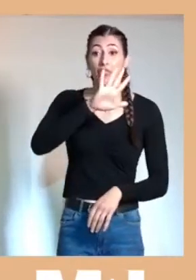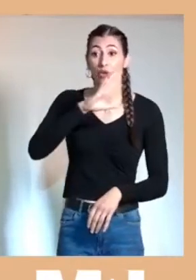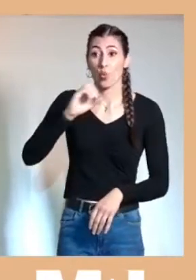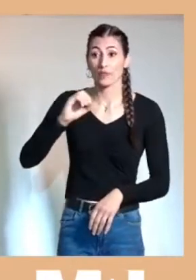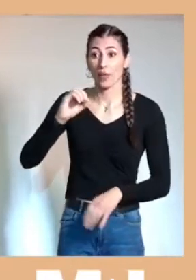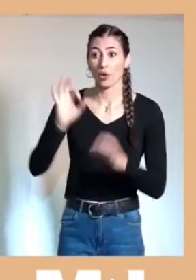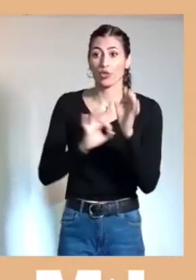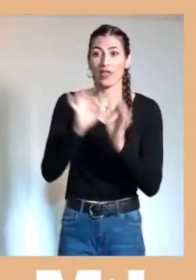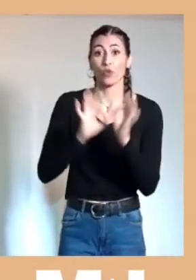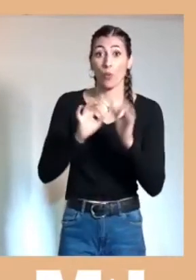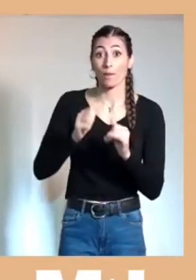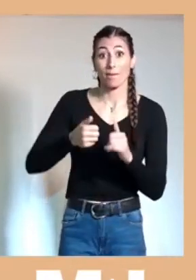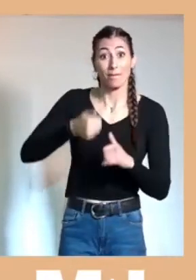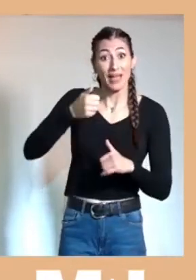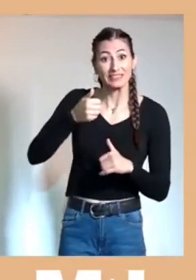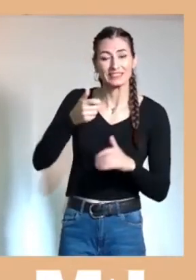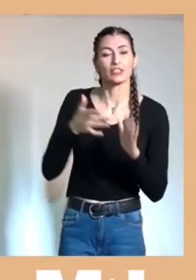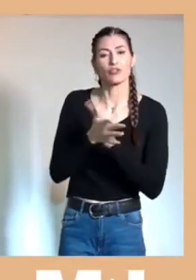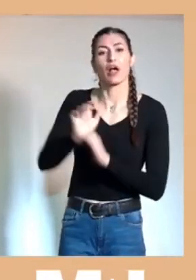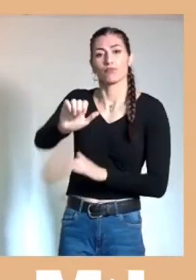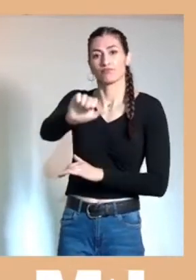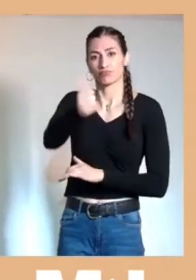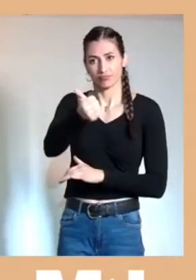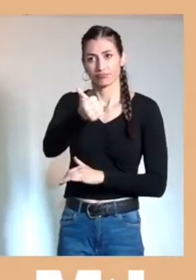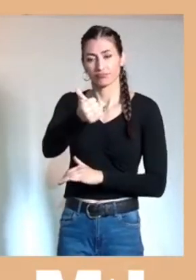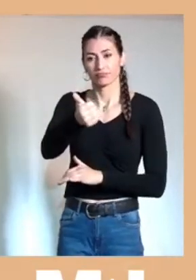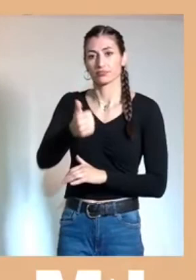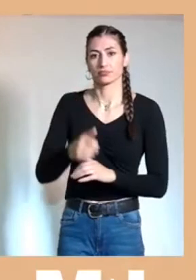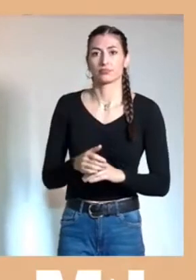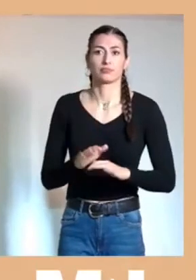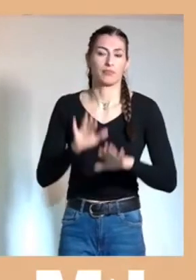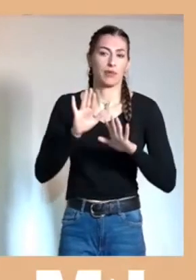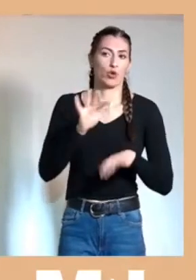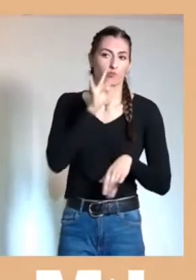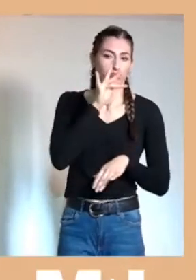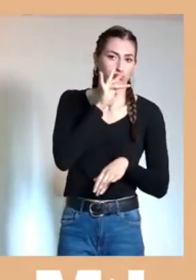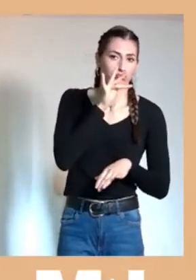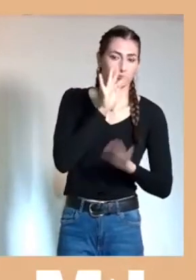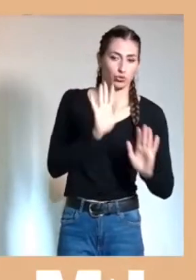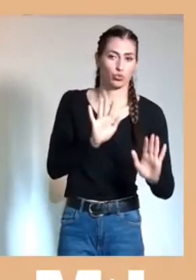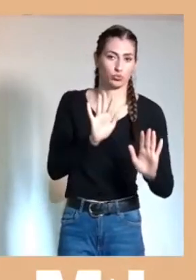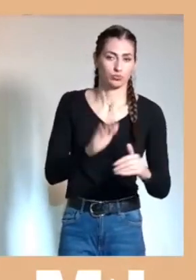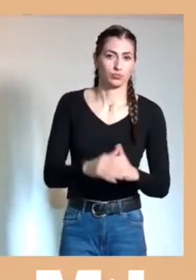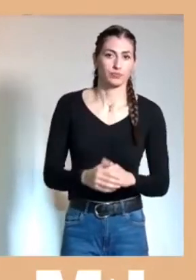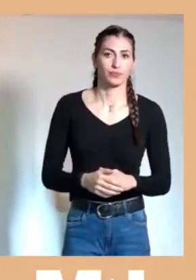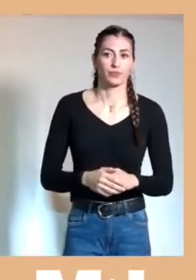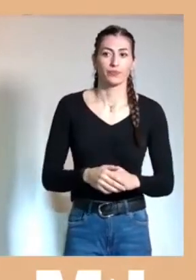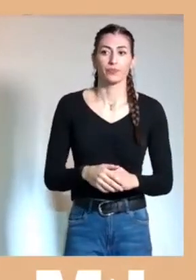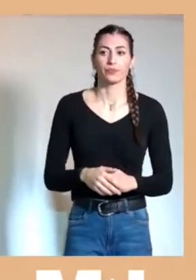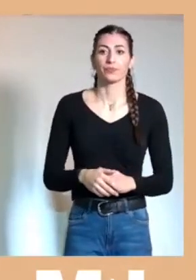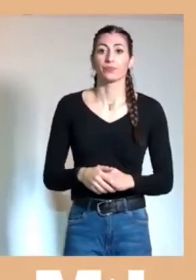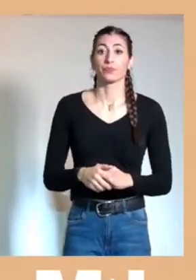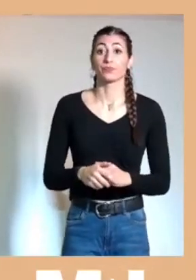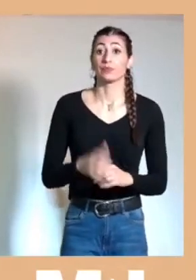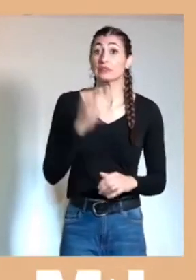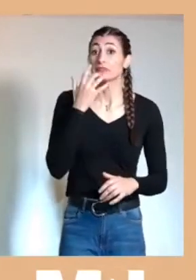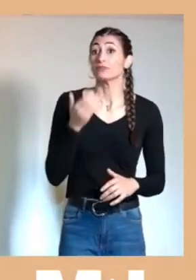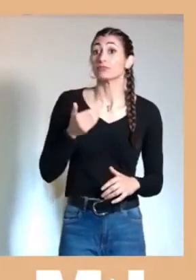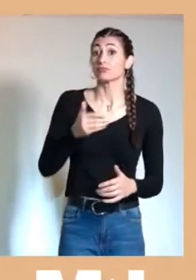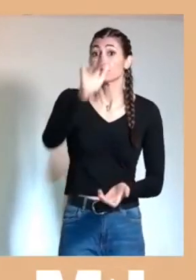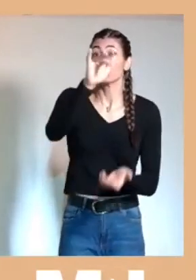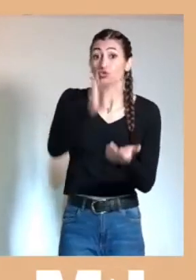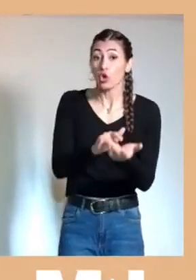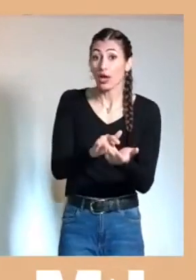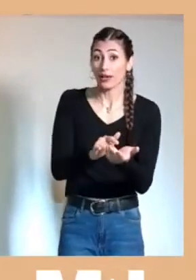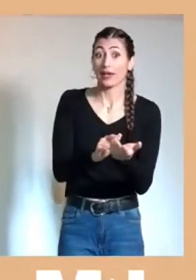empezaremos a obrar de acuerdo con esa decisión. Pero, como explicábamos antes, en el momento en que el número de